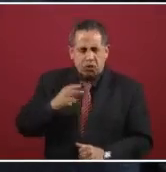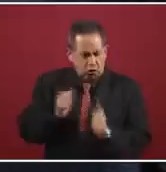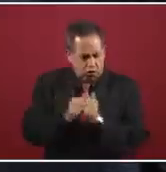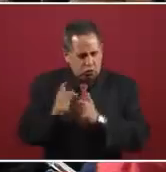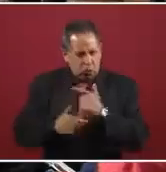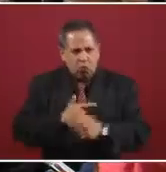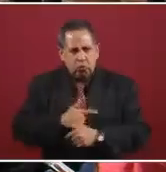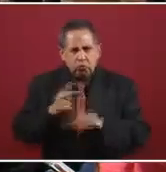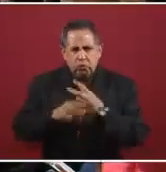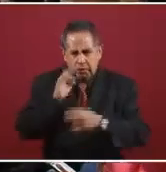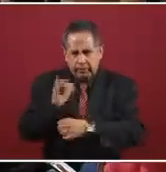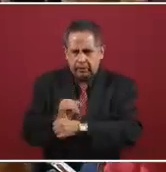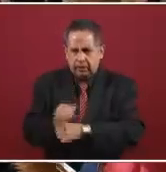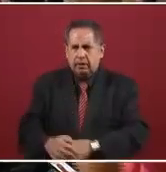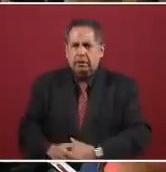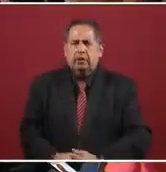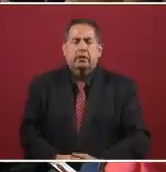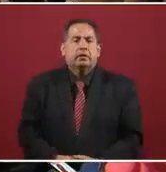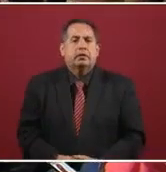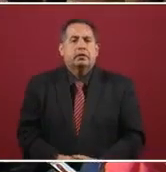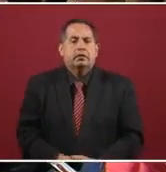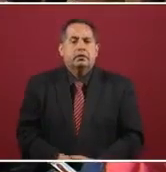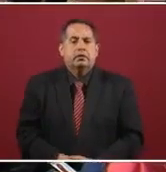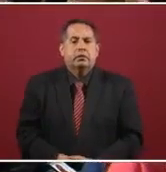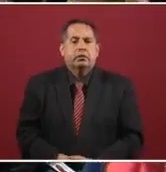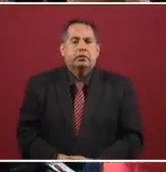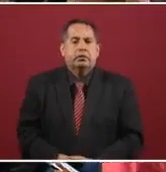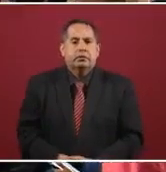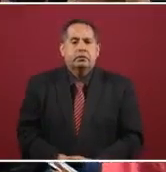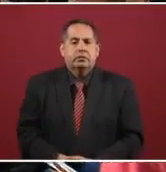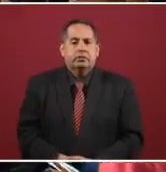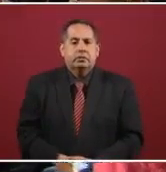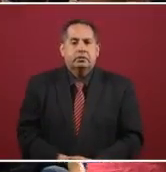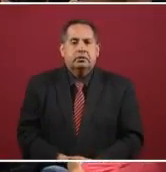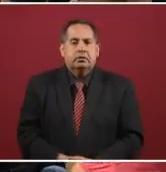gusto lo investigo. Sí. Sí.